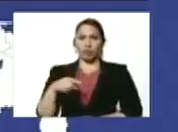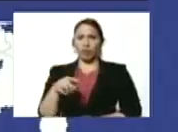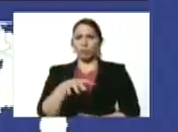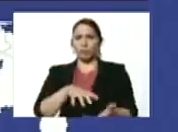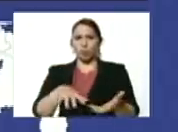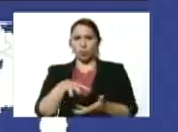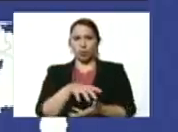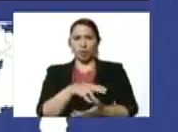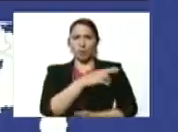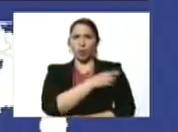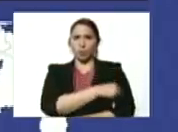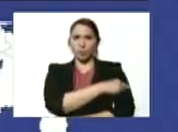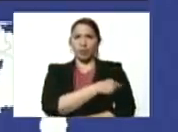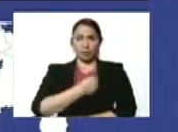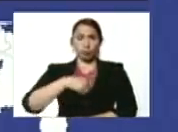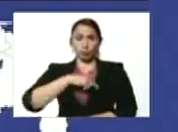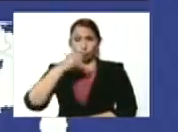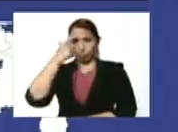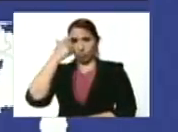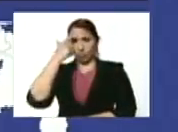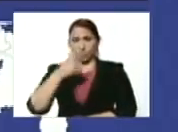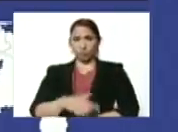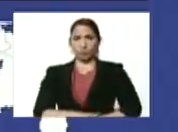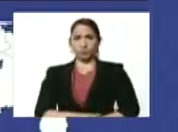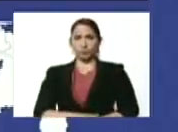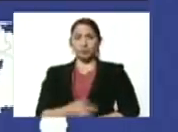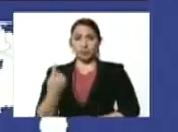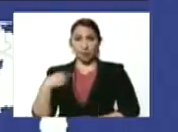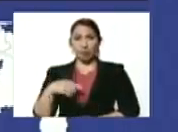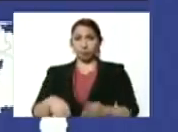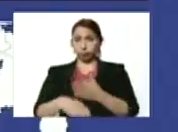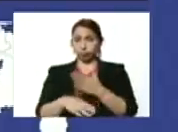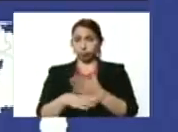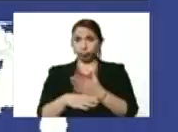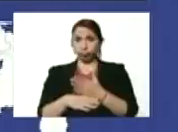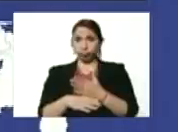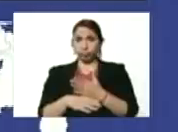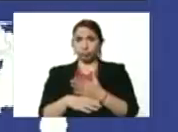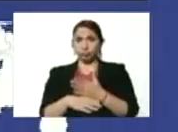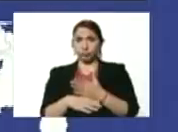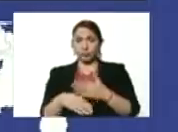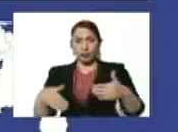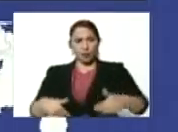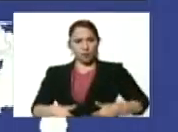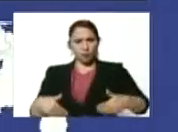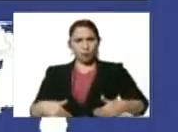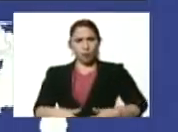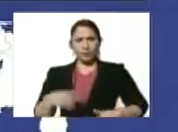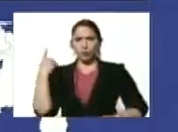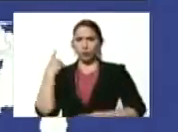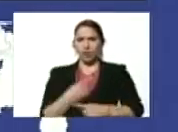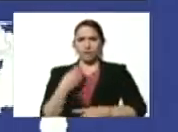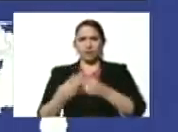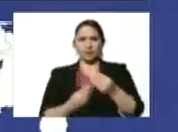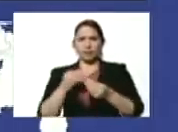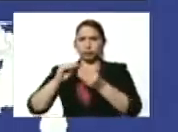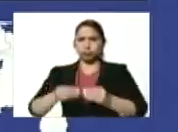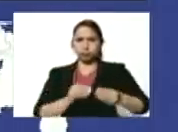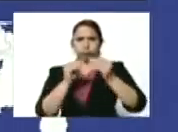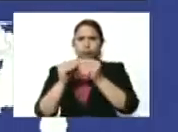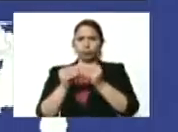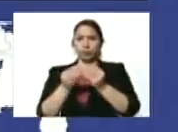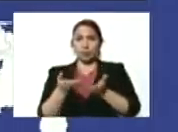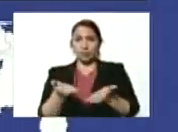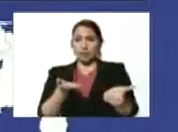con los hospitales, lo sabemos, y los tenemos. Así que el esfuerzo que hay que hacer para la recuperación de los